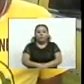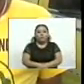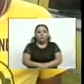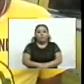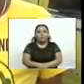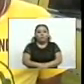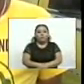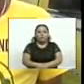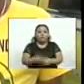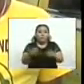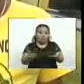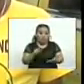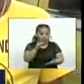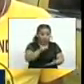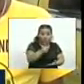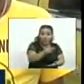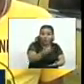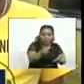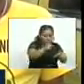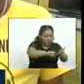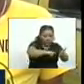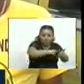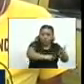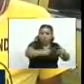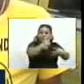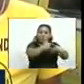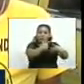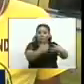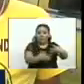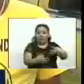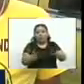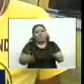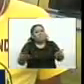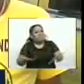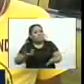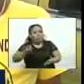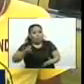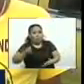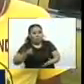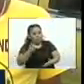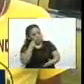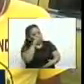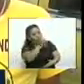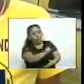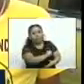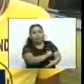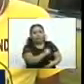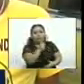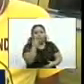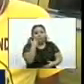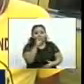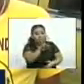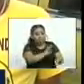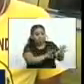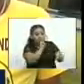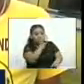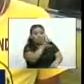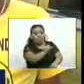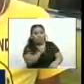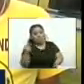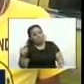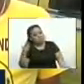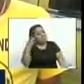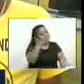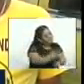ilegales pues la Policía Nacional Civil son quienes van al